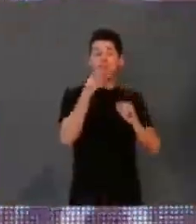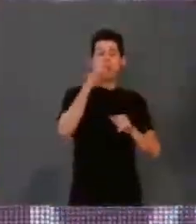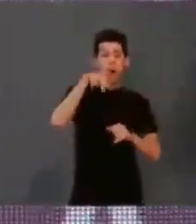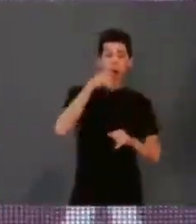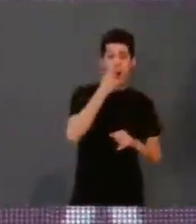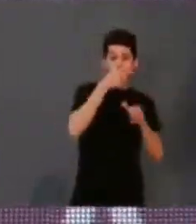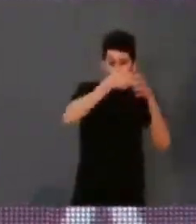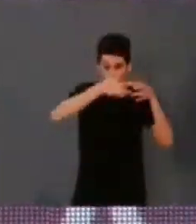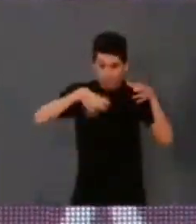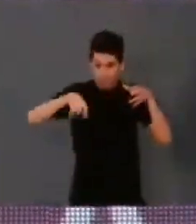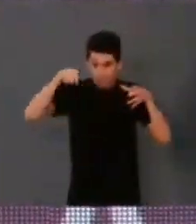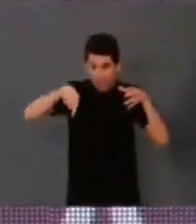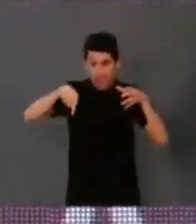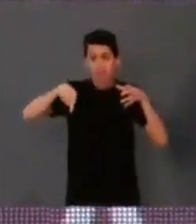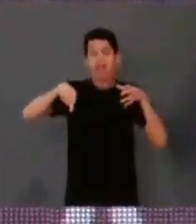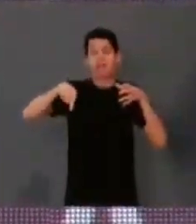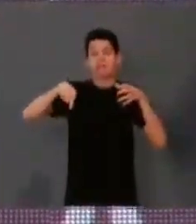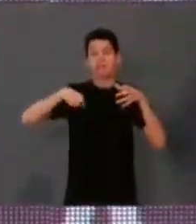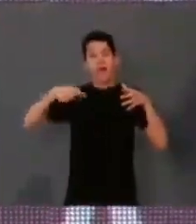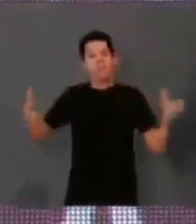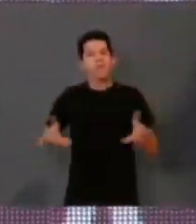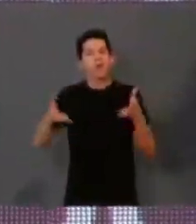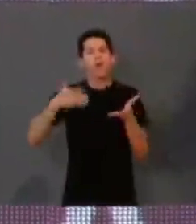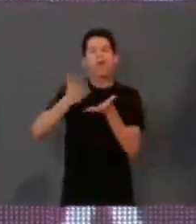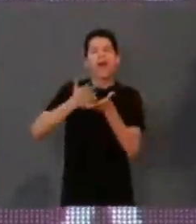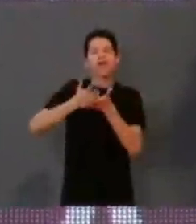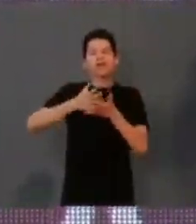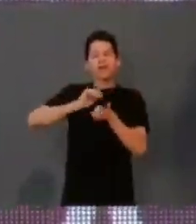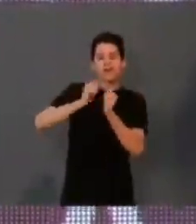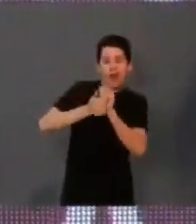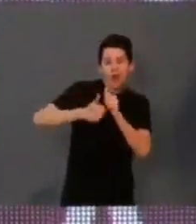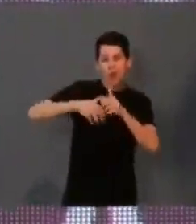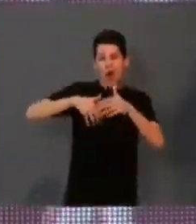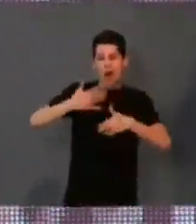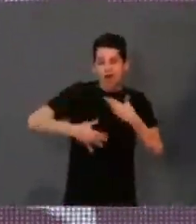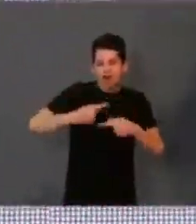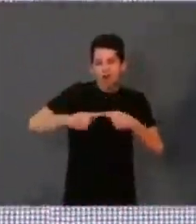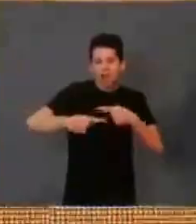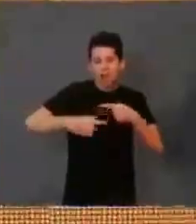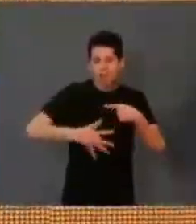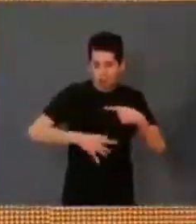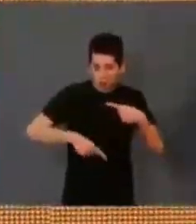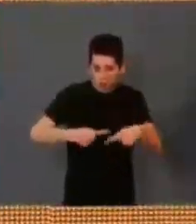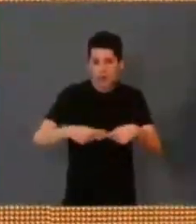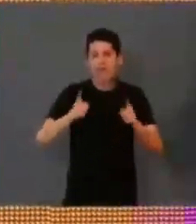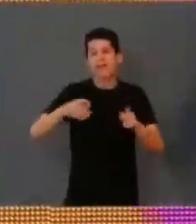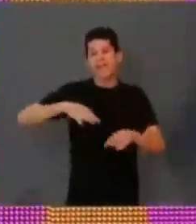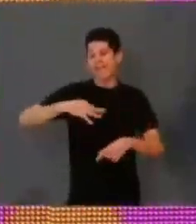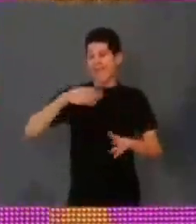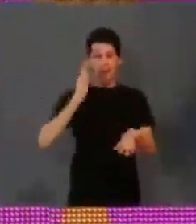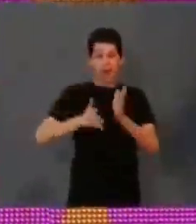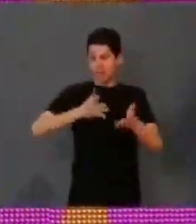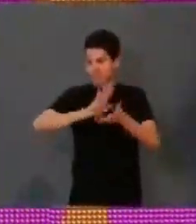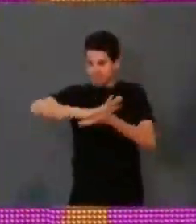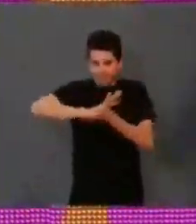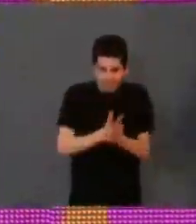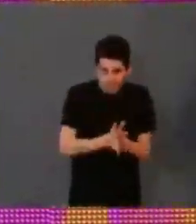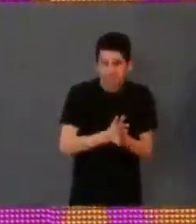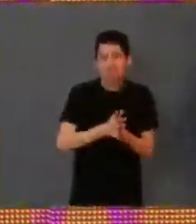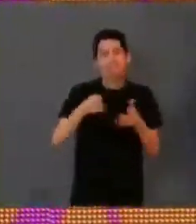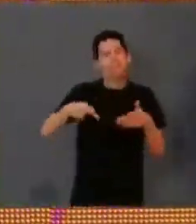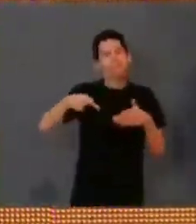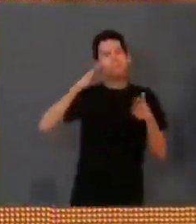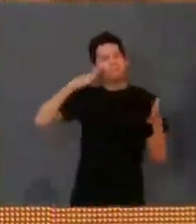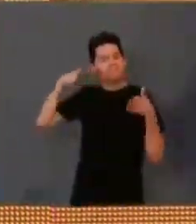es la agencia que promueve los derechos sexuales y reproductivos y una vida sin violencia y desarrolla su agenda de trabajo con especial